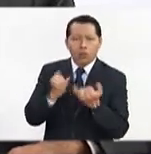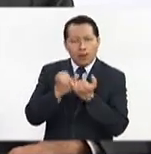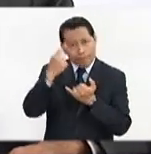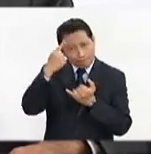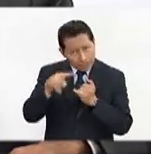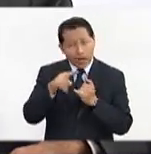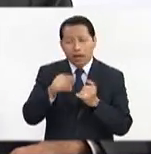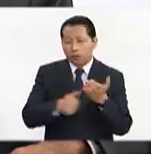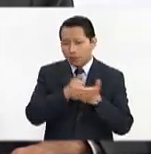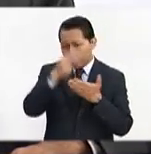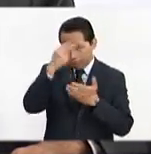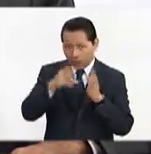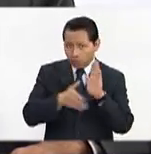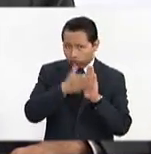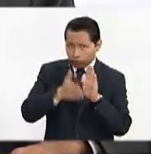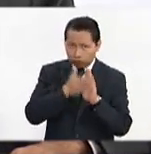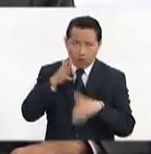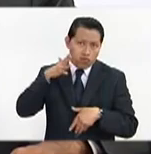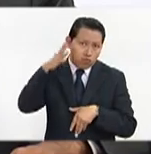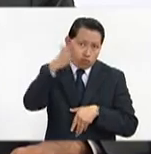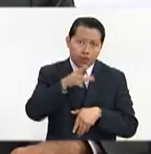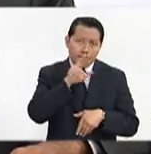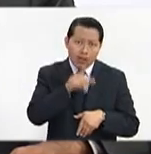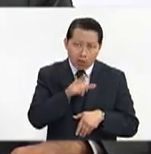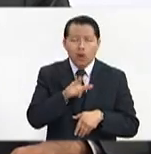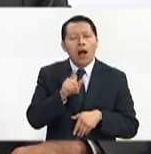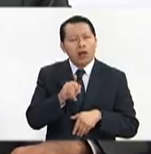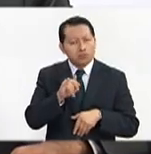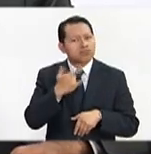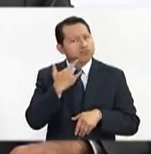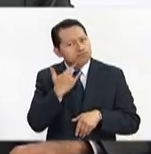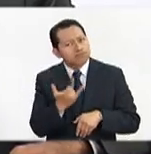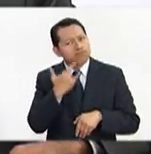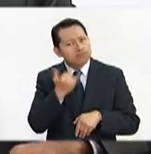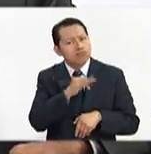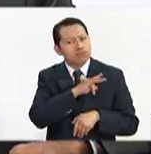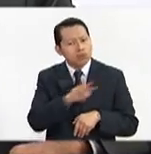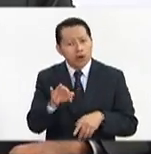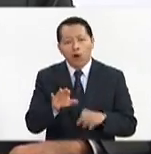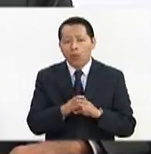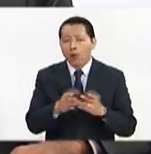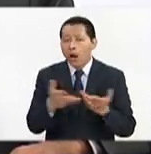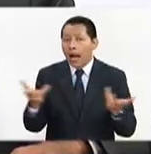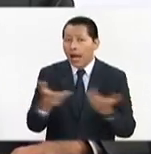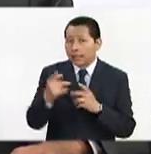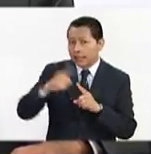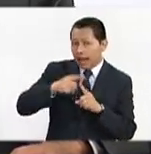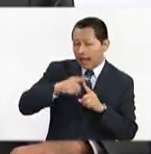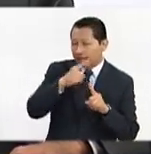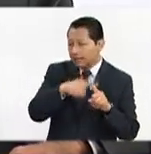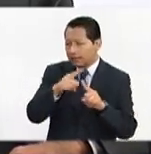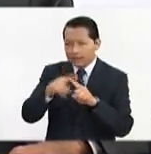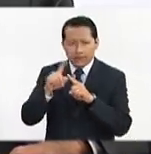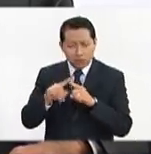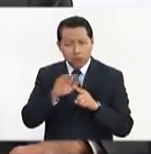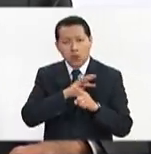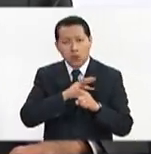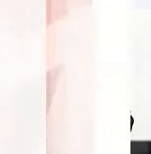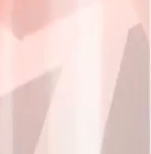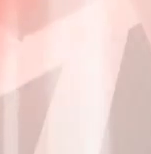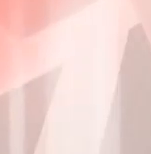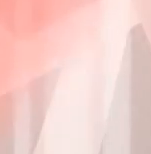de México. Pondremos el mayor empeño para colaborar en las muchas tareas que la ciudad tiene por